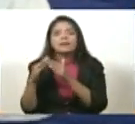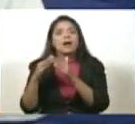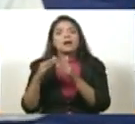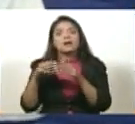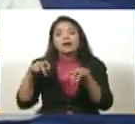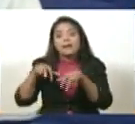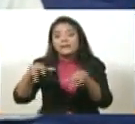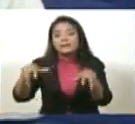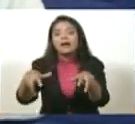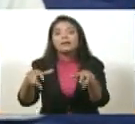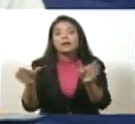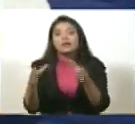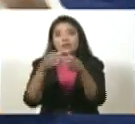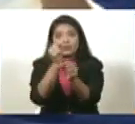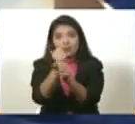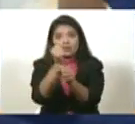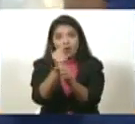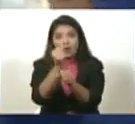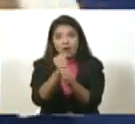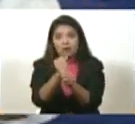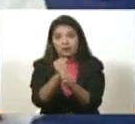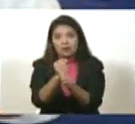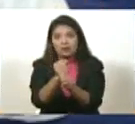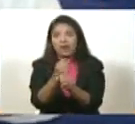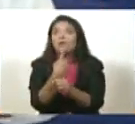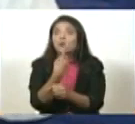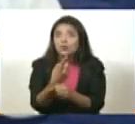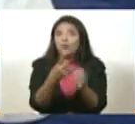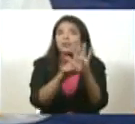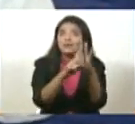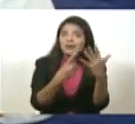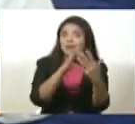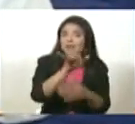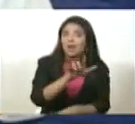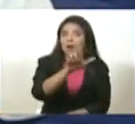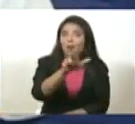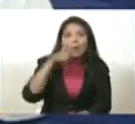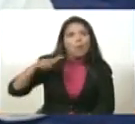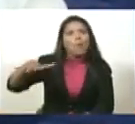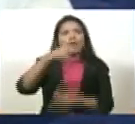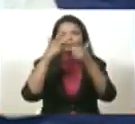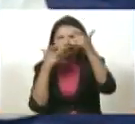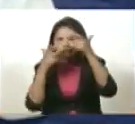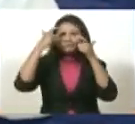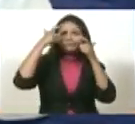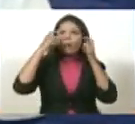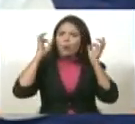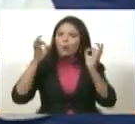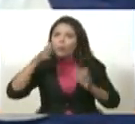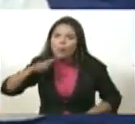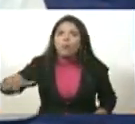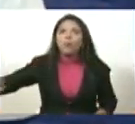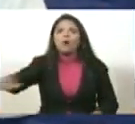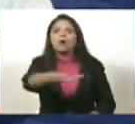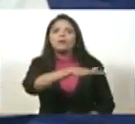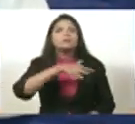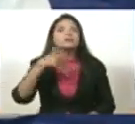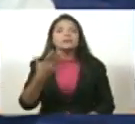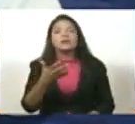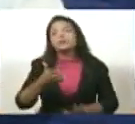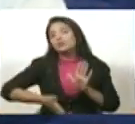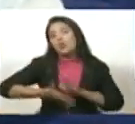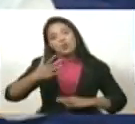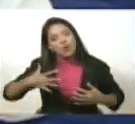cada reunión de trabajo, que lo dio el 16 de julio, de un pueblo chavista, de un pueblo que salió